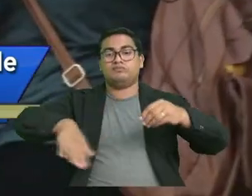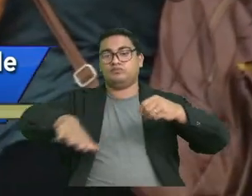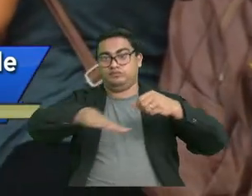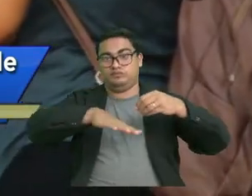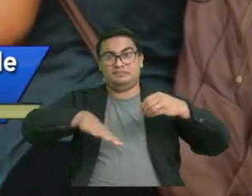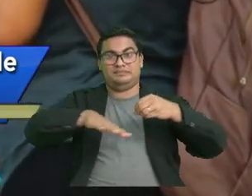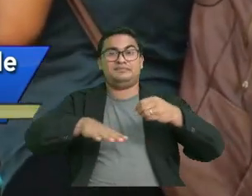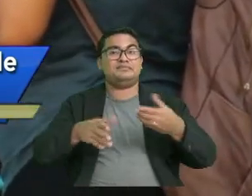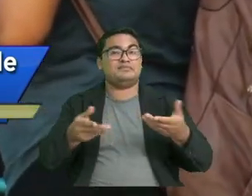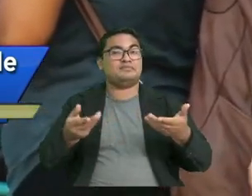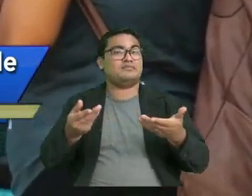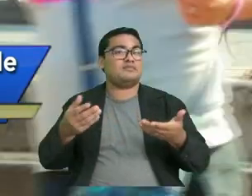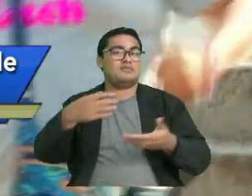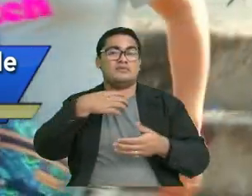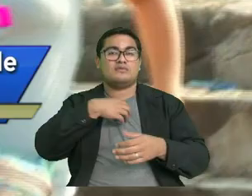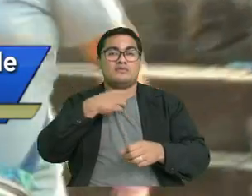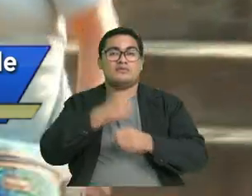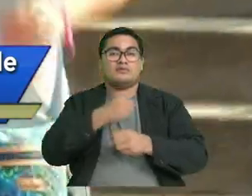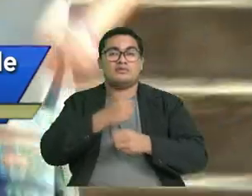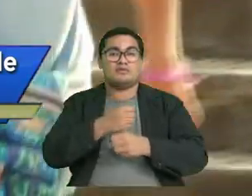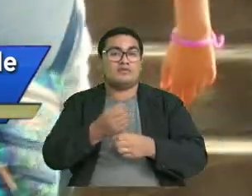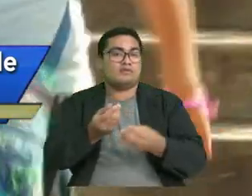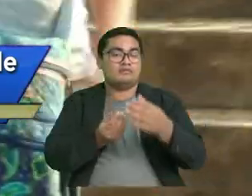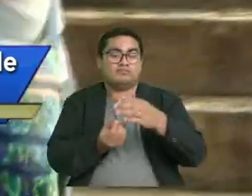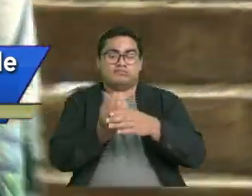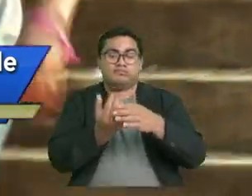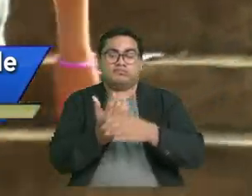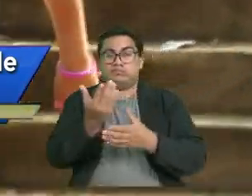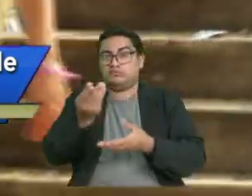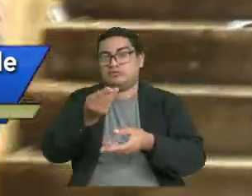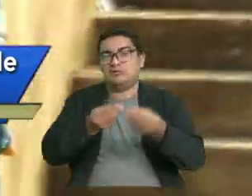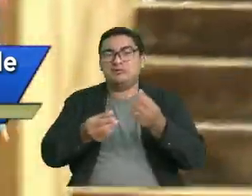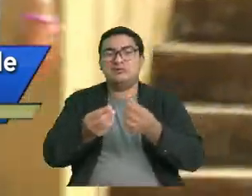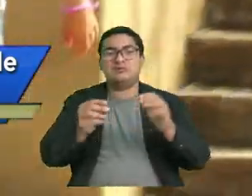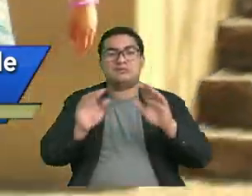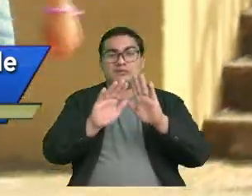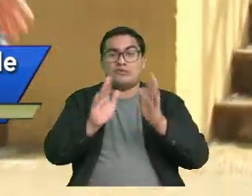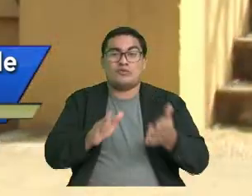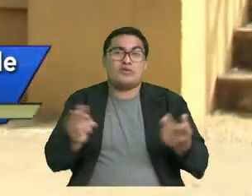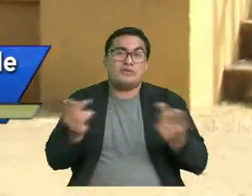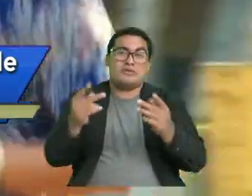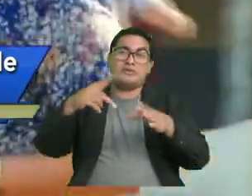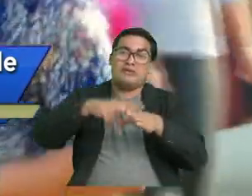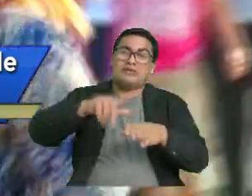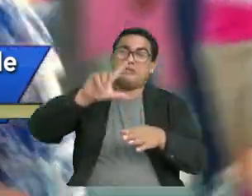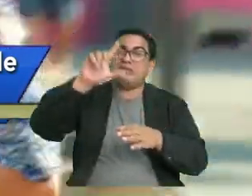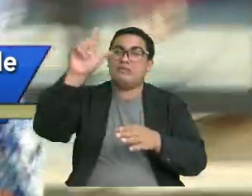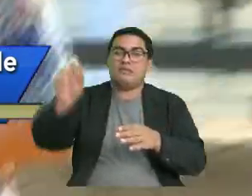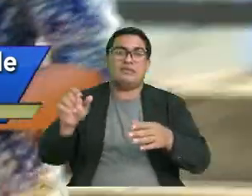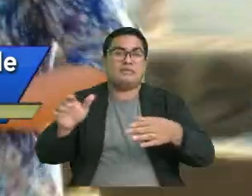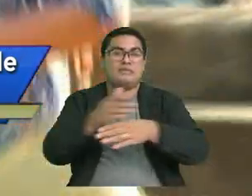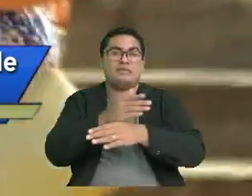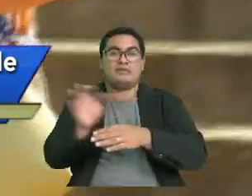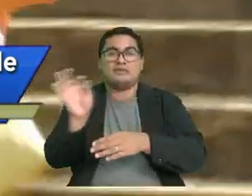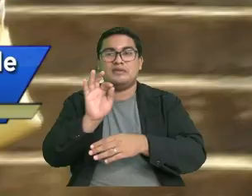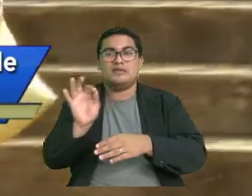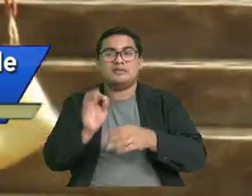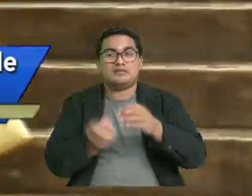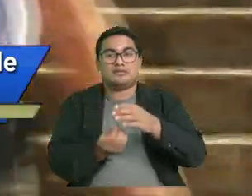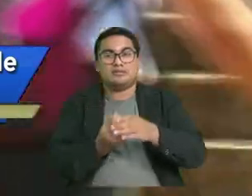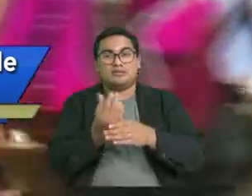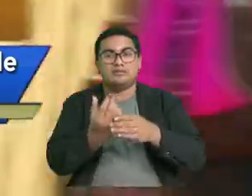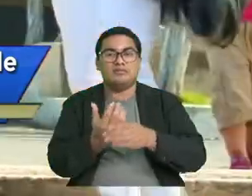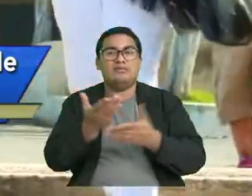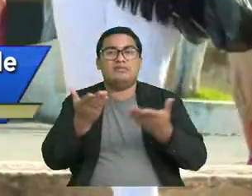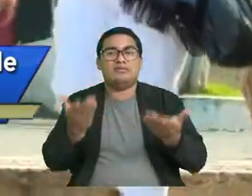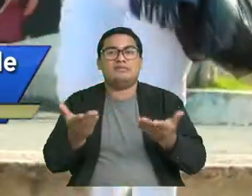estamos hablando de la parte económica y estamos hablando de la mujer rural. Usted hablaba de los medios de producción. Claro. Entonces, a